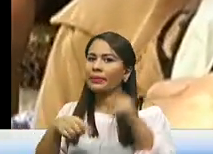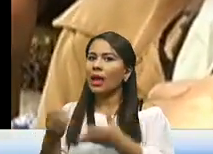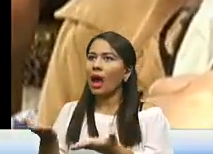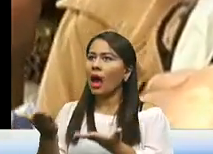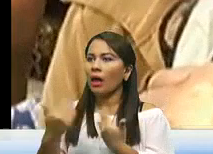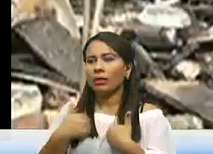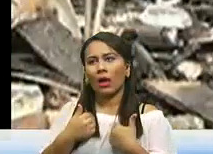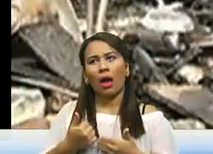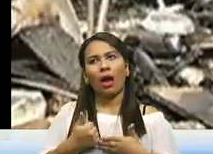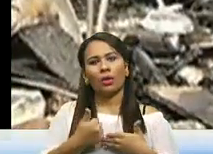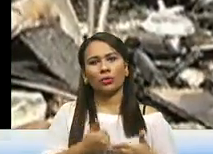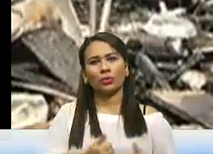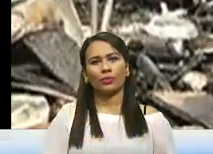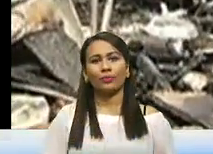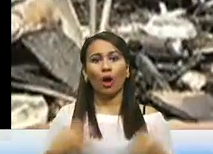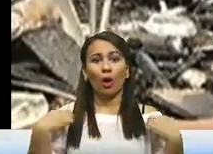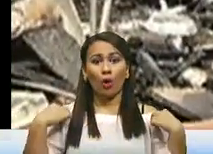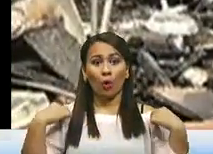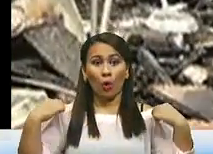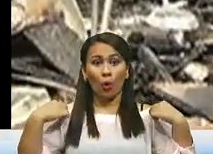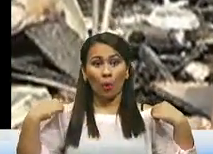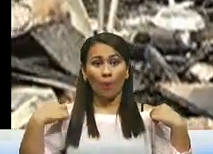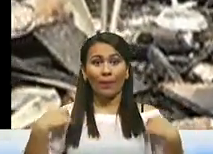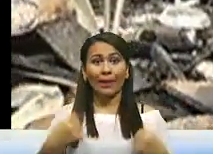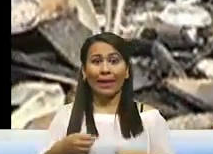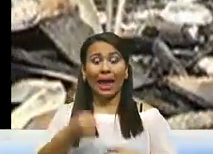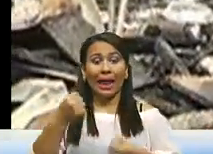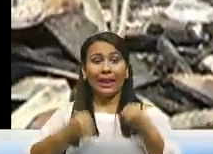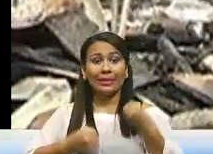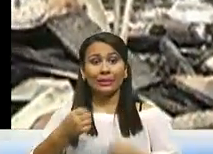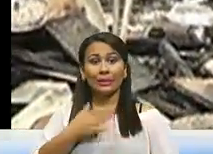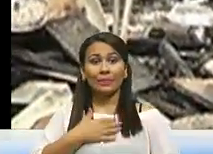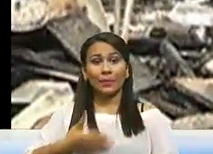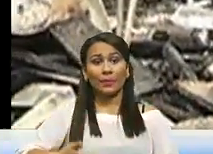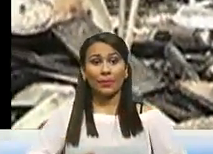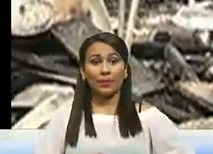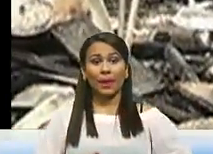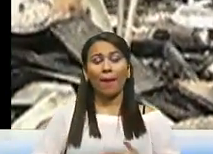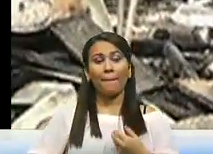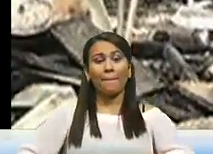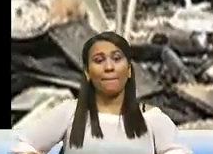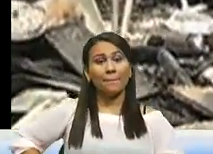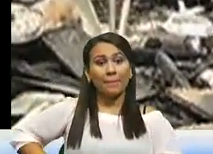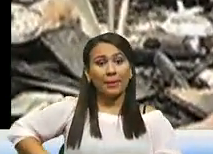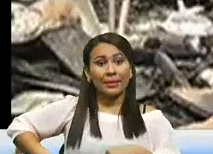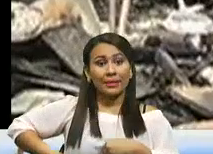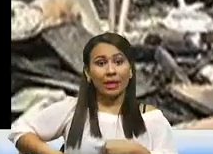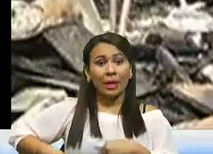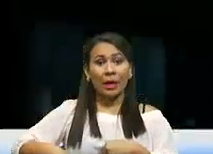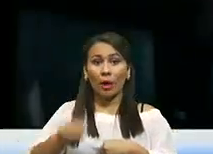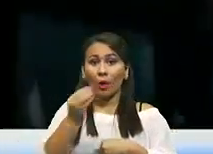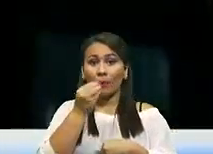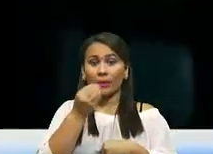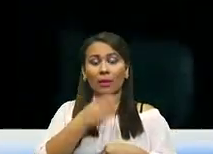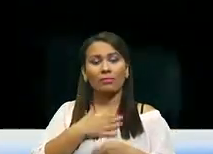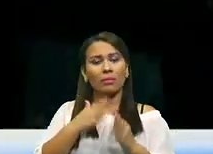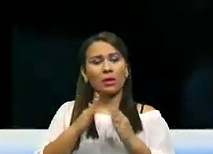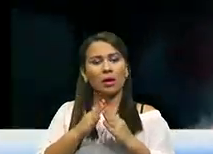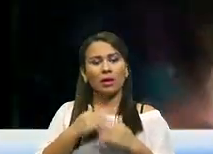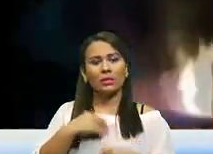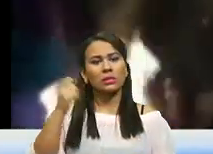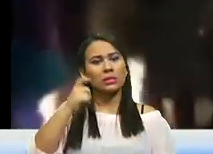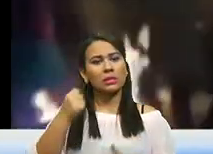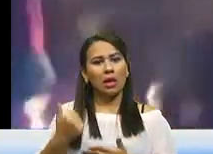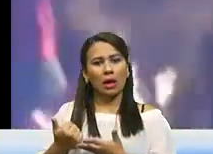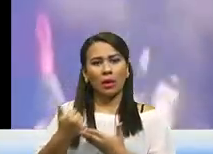compartir ayuda. Ropa, leche para mi bebé, pañales, comida y mi casa. Que me ayuden,